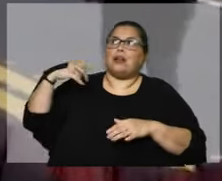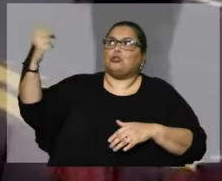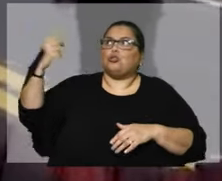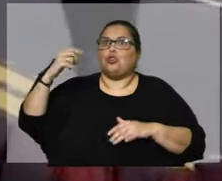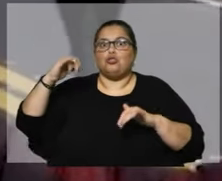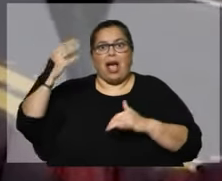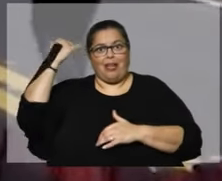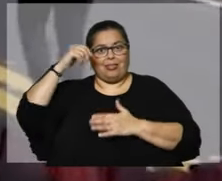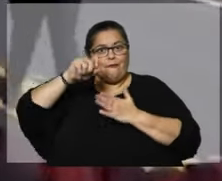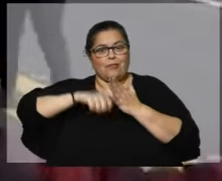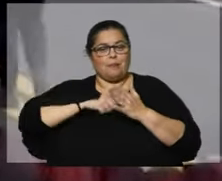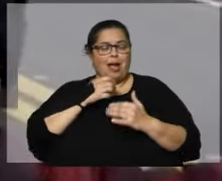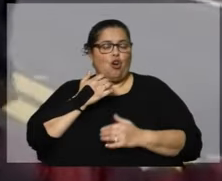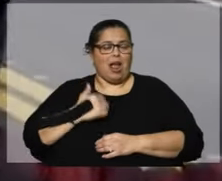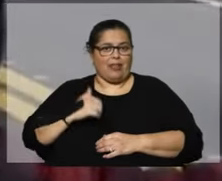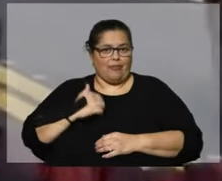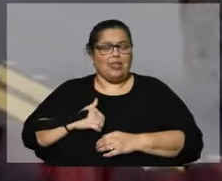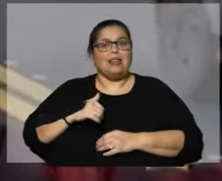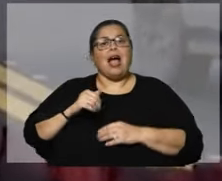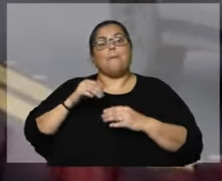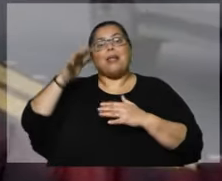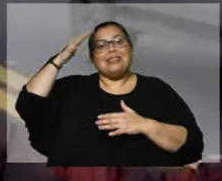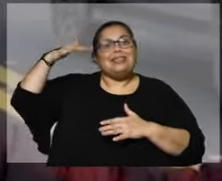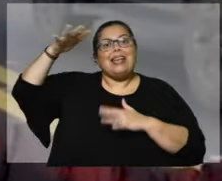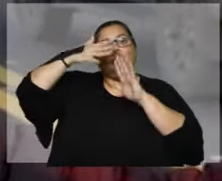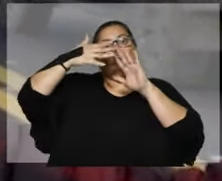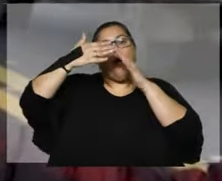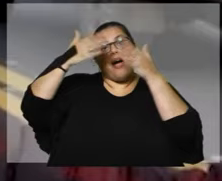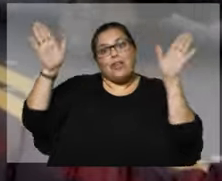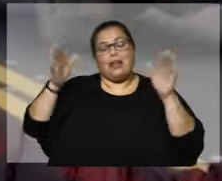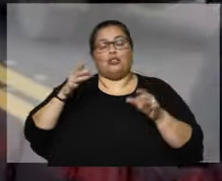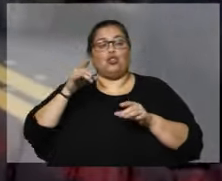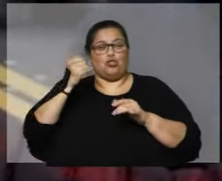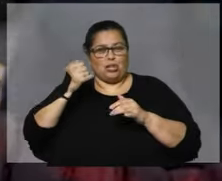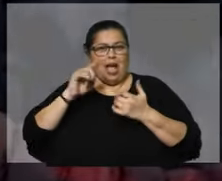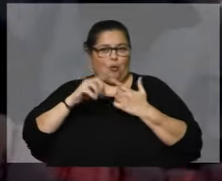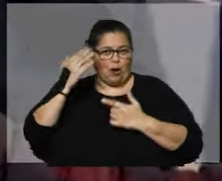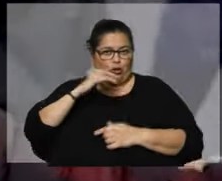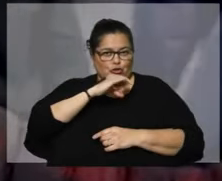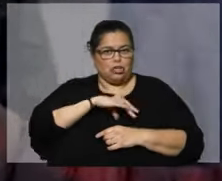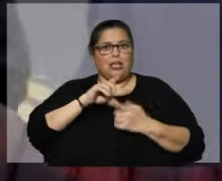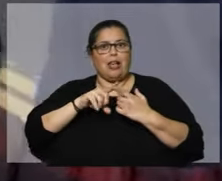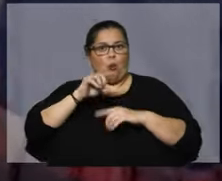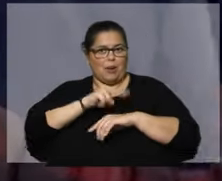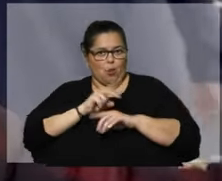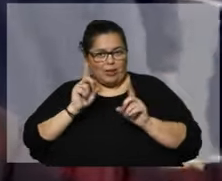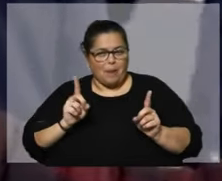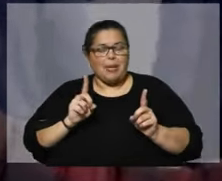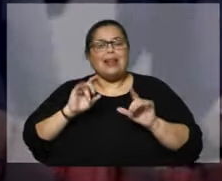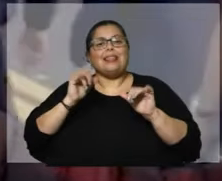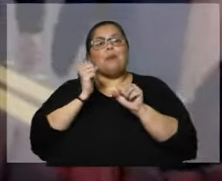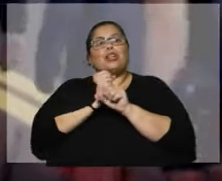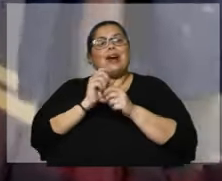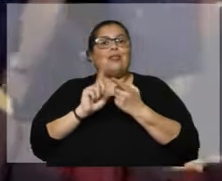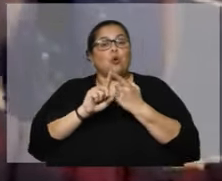Argentina un acuerdo de cielos abiertos, lo tenemos con Paraguay, lo tenemos con Chile, se está trabajando con Brasil en un acuerdo similar, y creemos